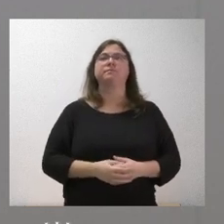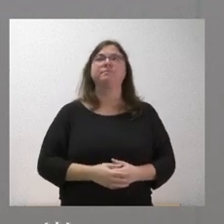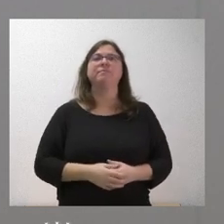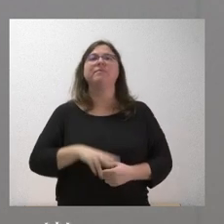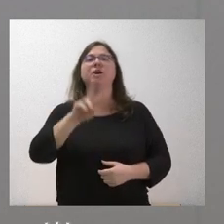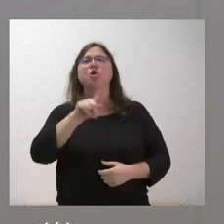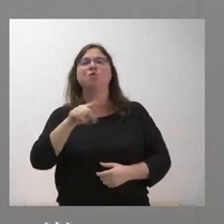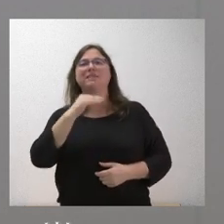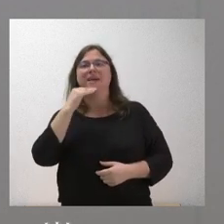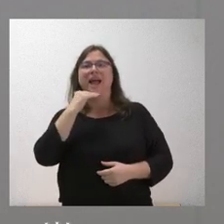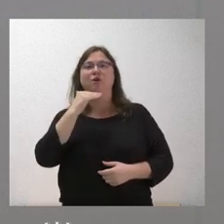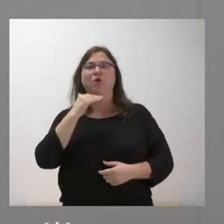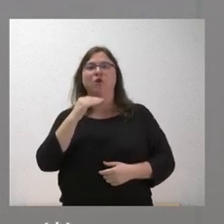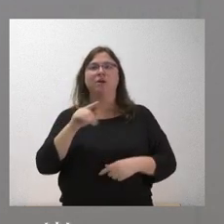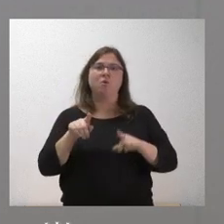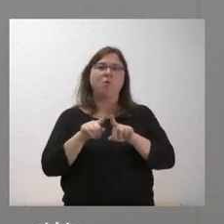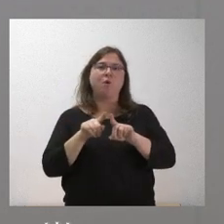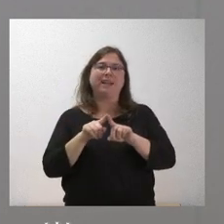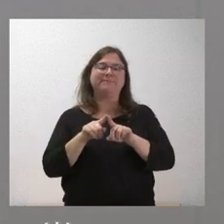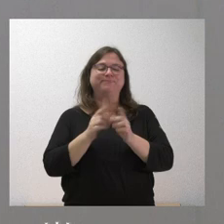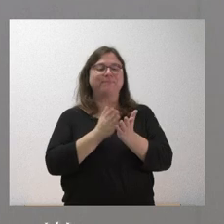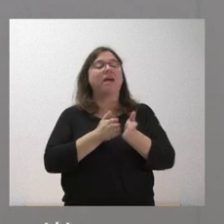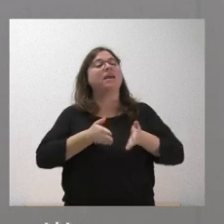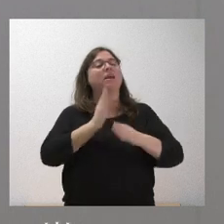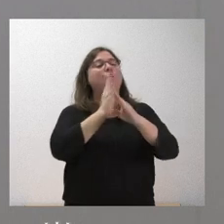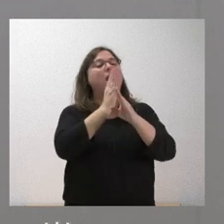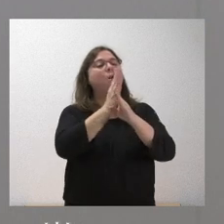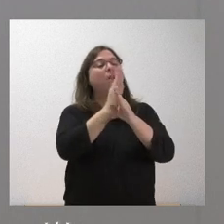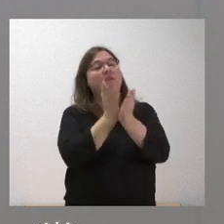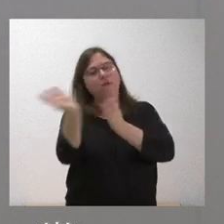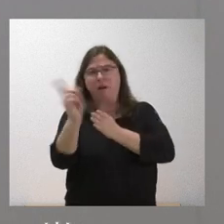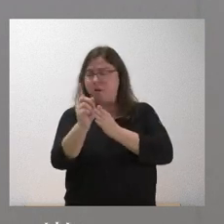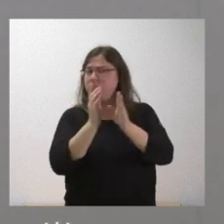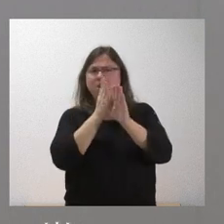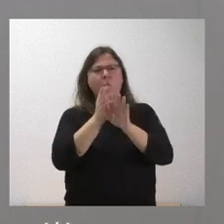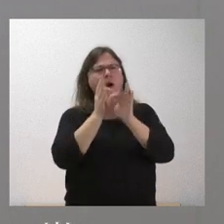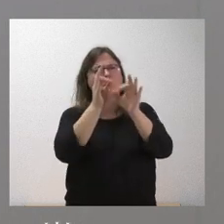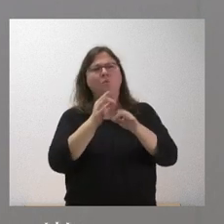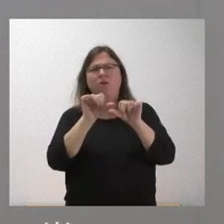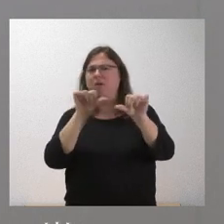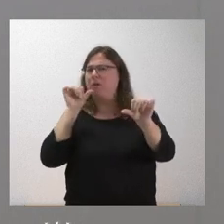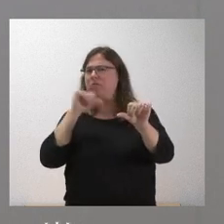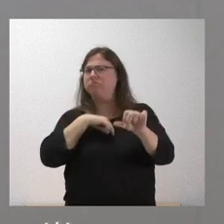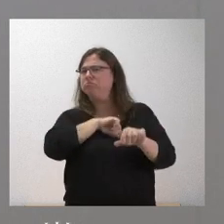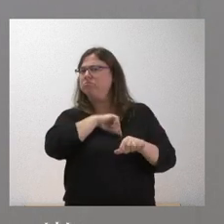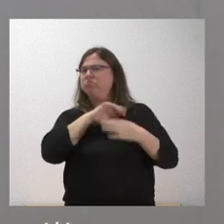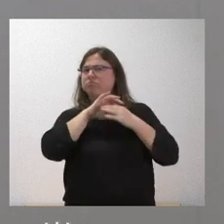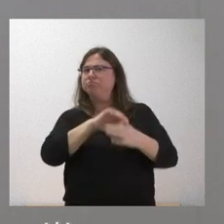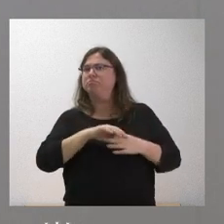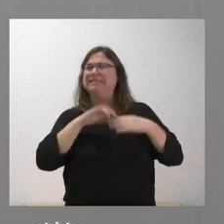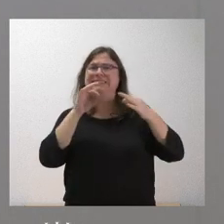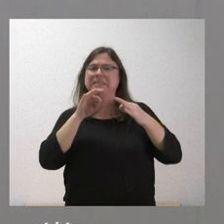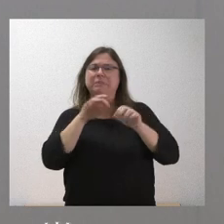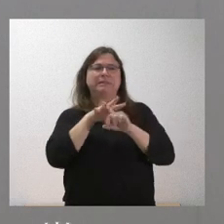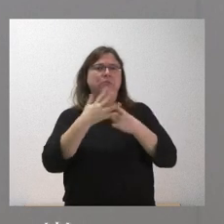estamos haciendo algo que se salga fuera de una Senda tradicional de actuación en los últimos años de la junta de Castilla y león que es una Senda que pasa precisamente por ese